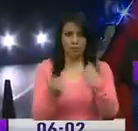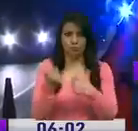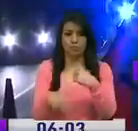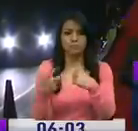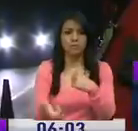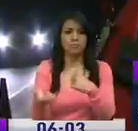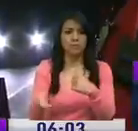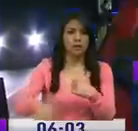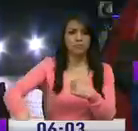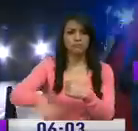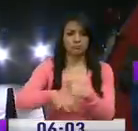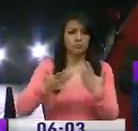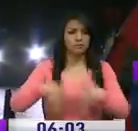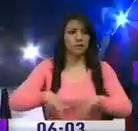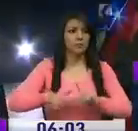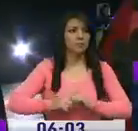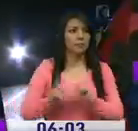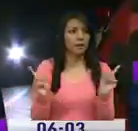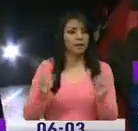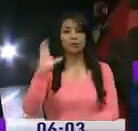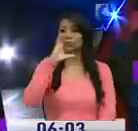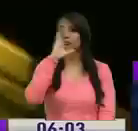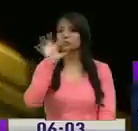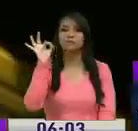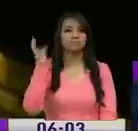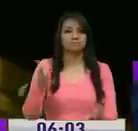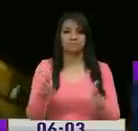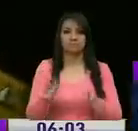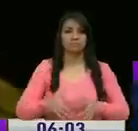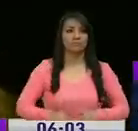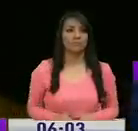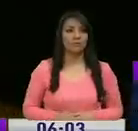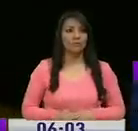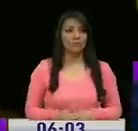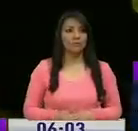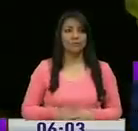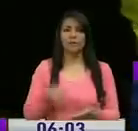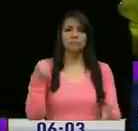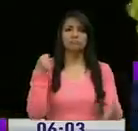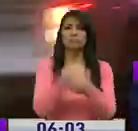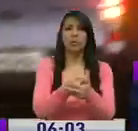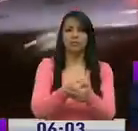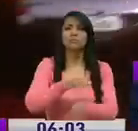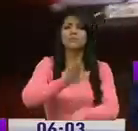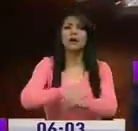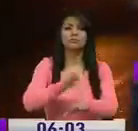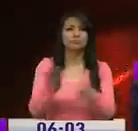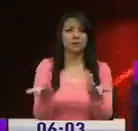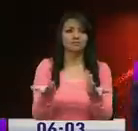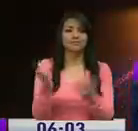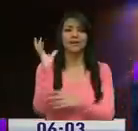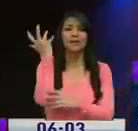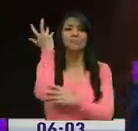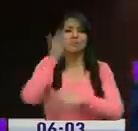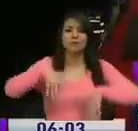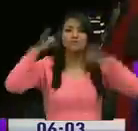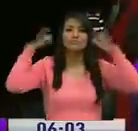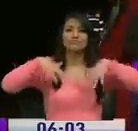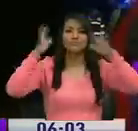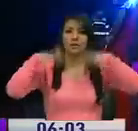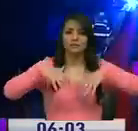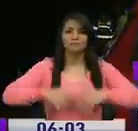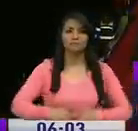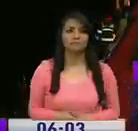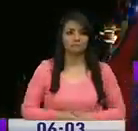precipitó el vehículo pero no hay localización el accidente se habría producido por las malas condiciones climáticas lo